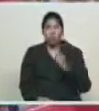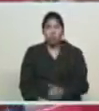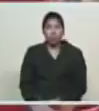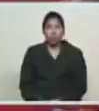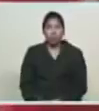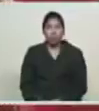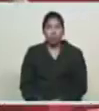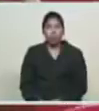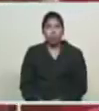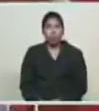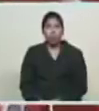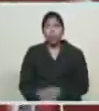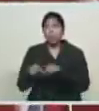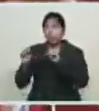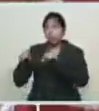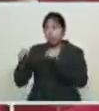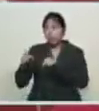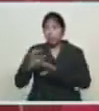Sí.